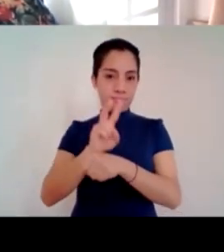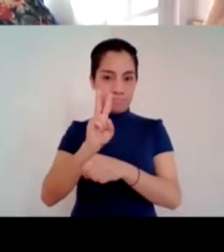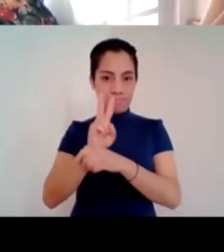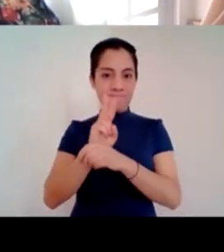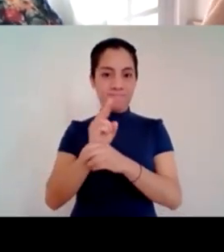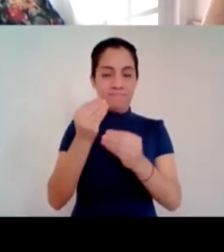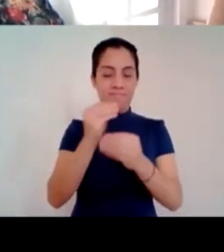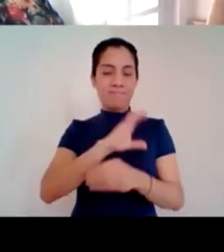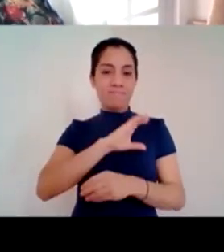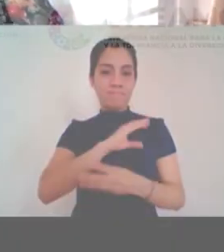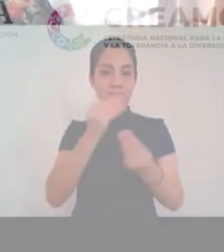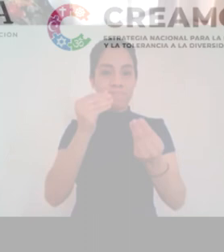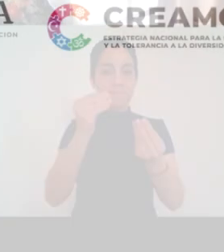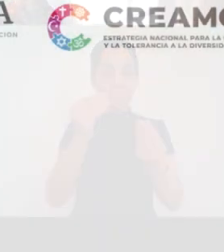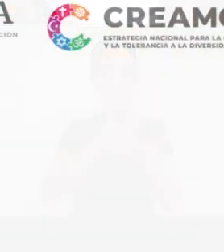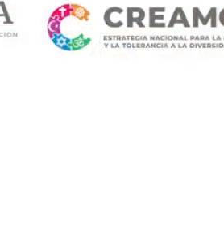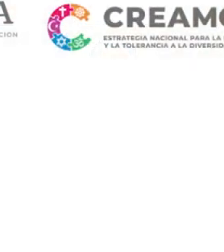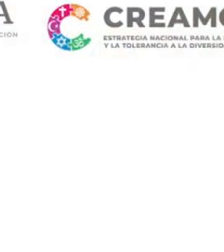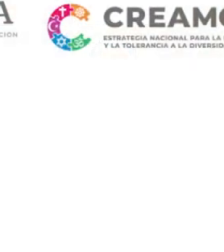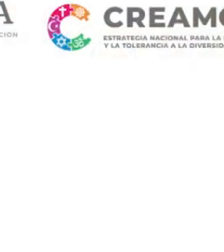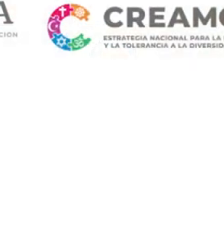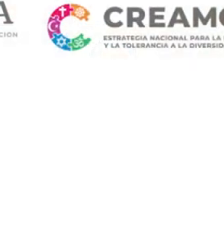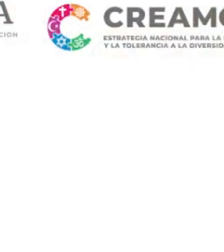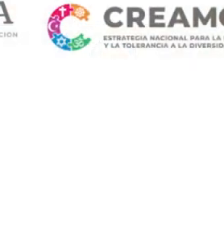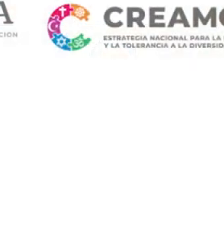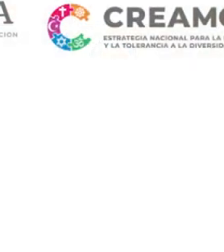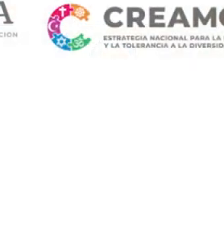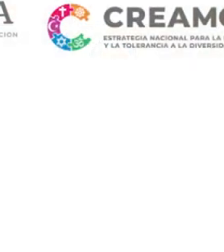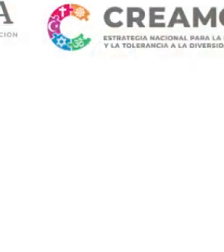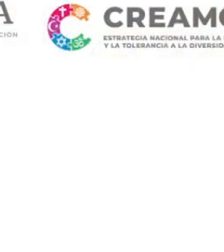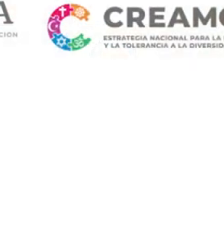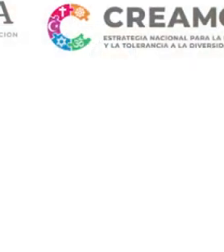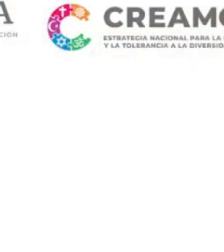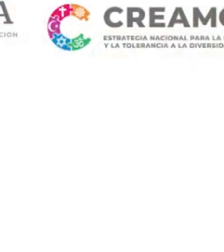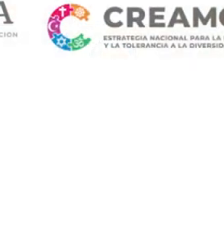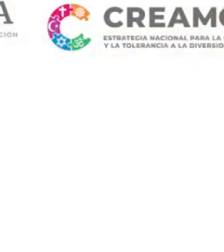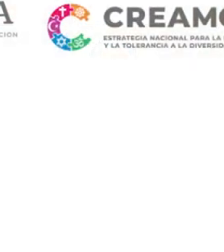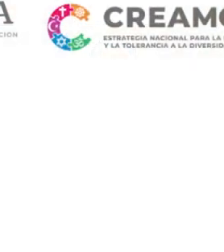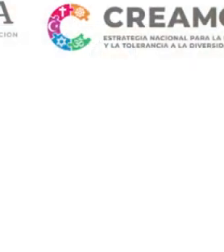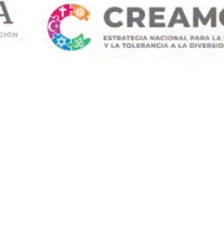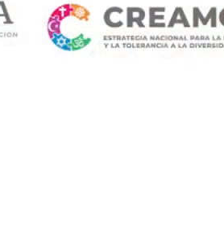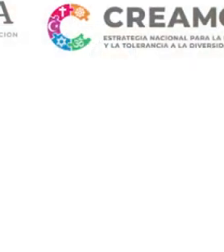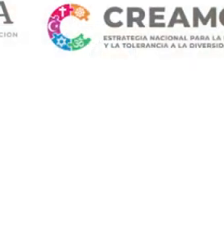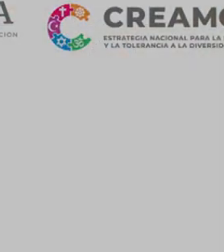gracias gracias a todos gracias a todos Gracias.